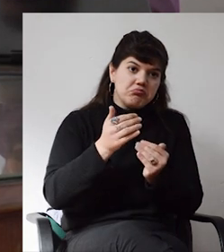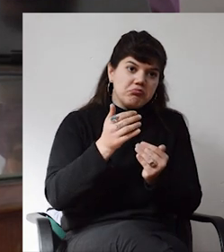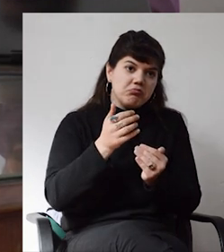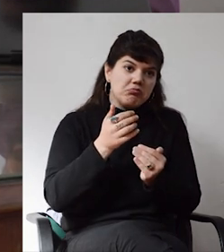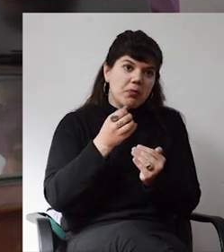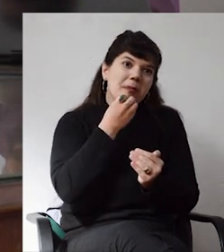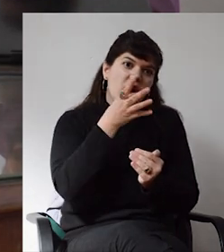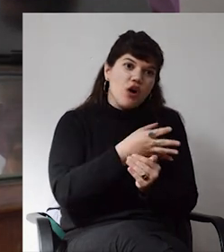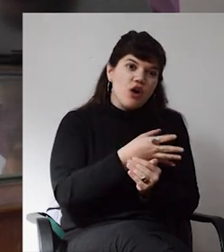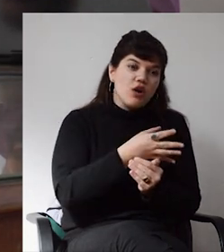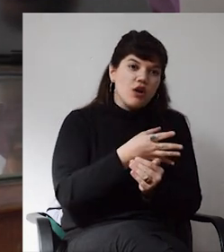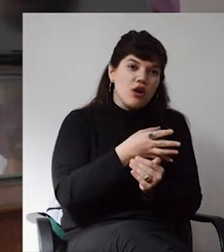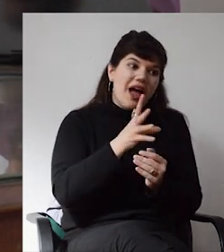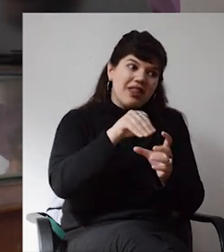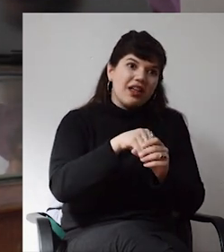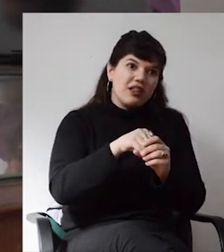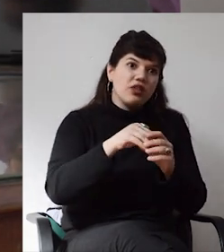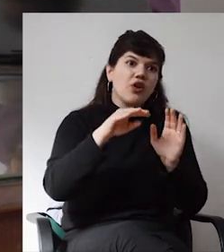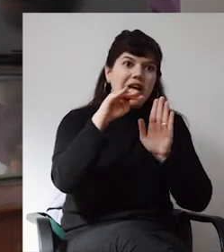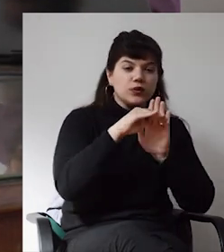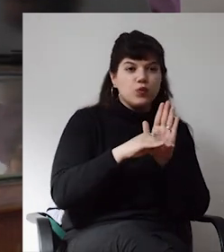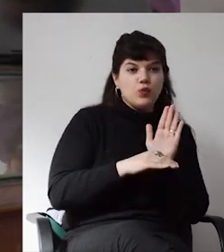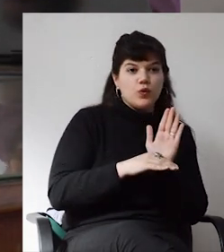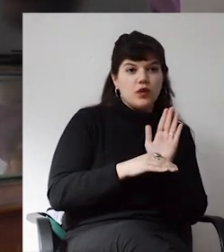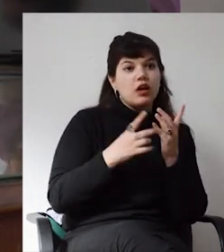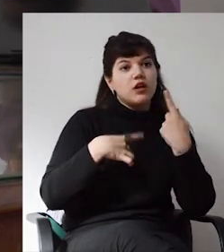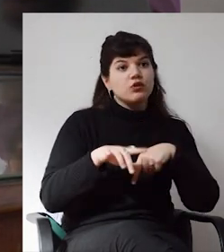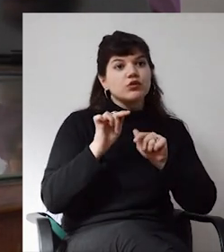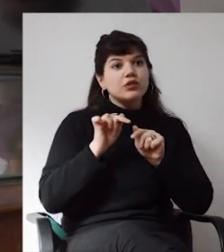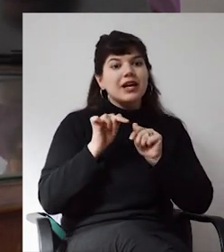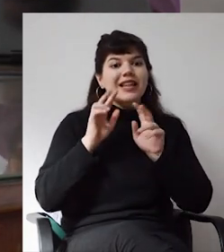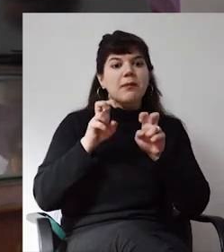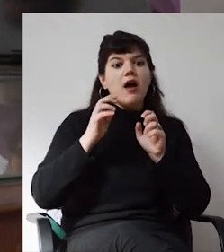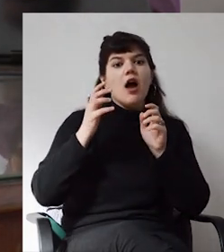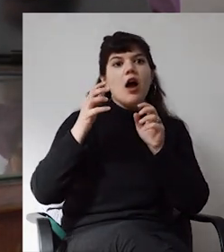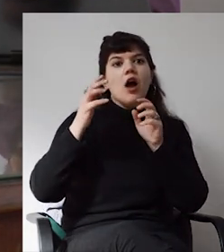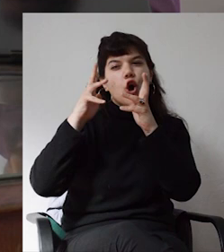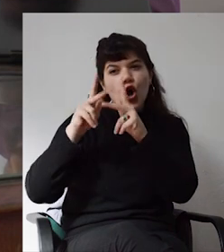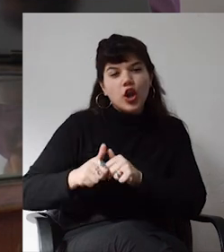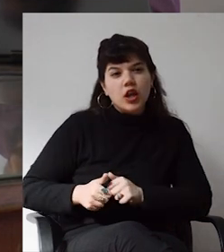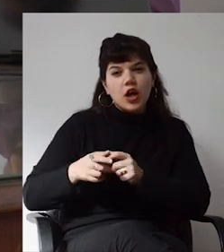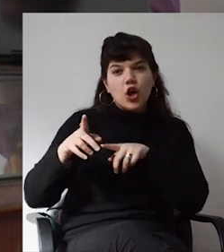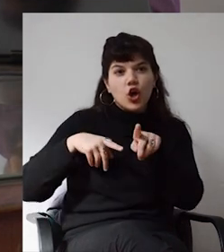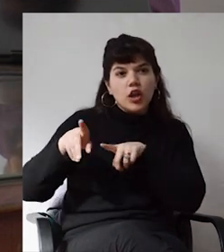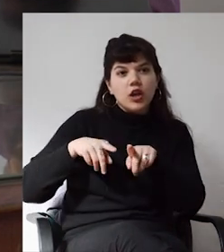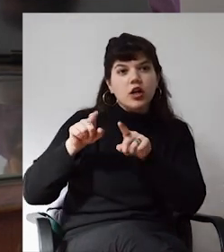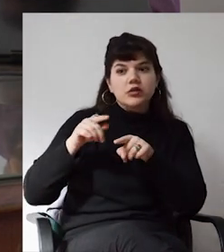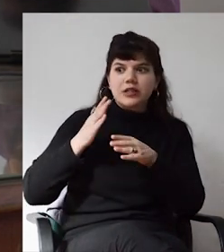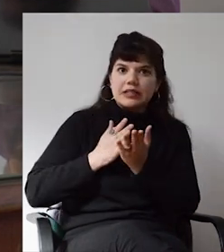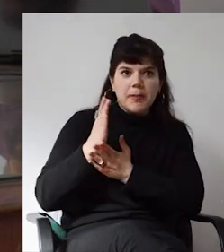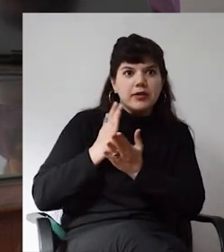manera dentro de las estructuras. Y el tema de la coordinación